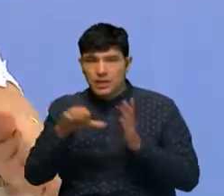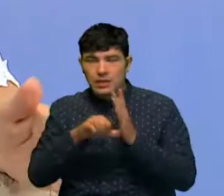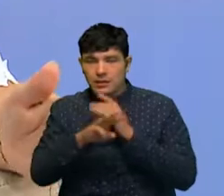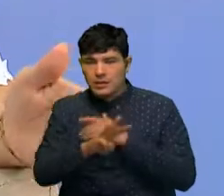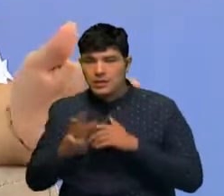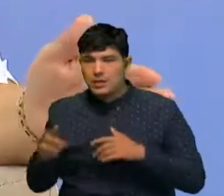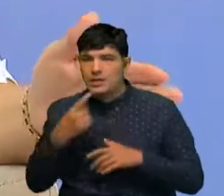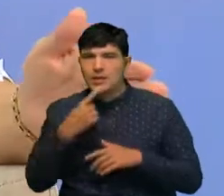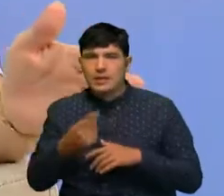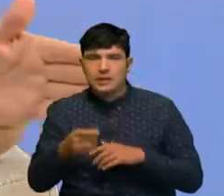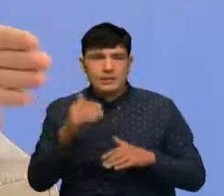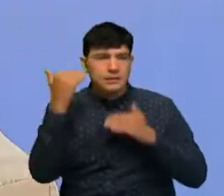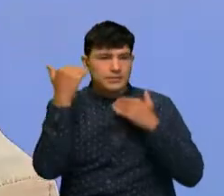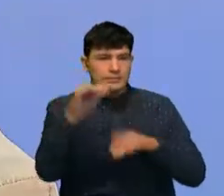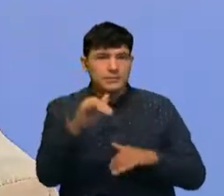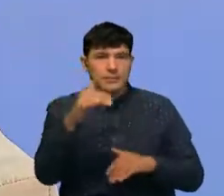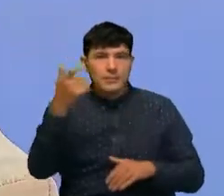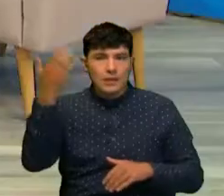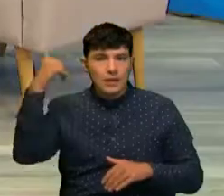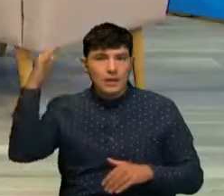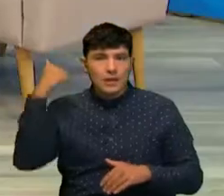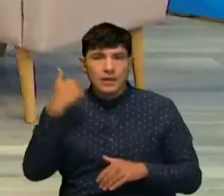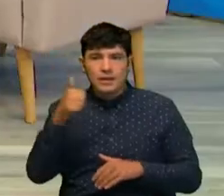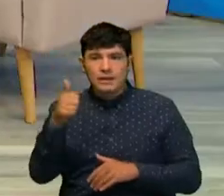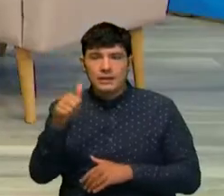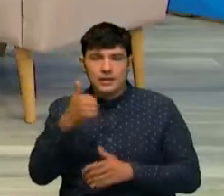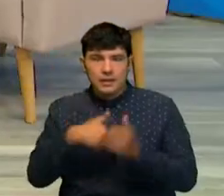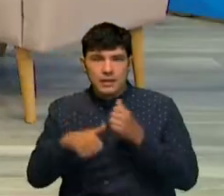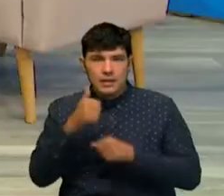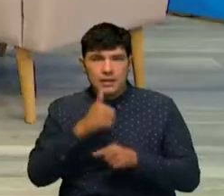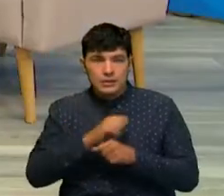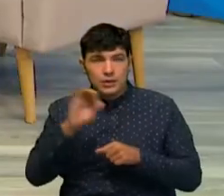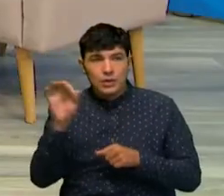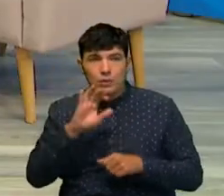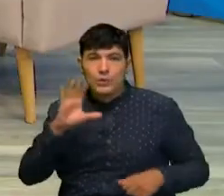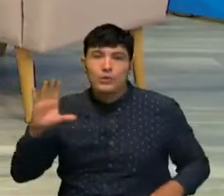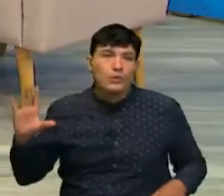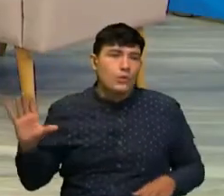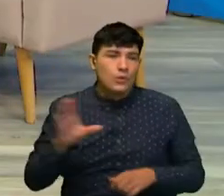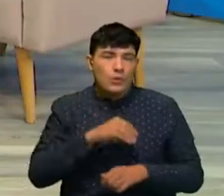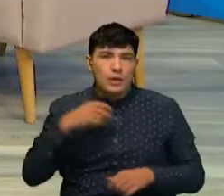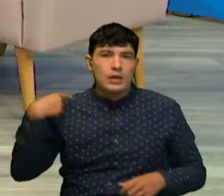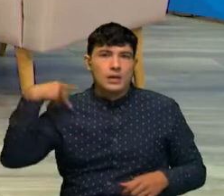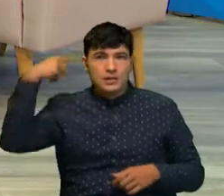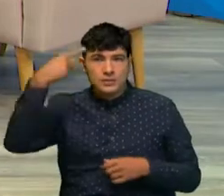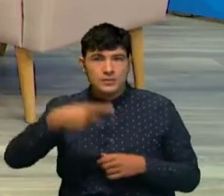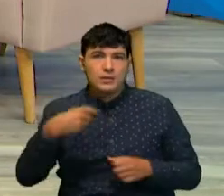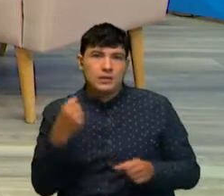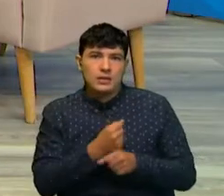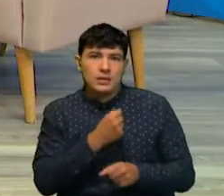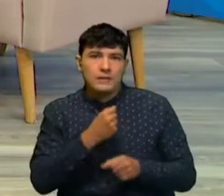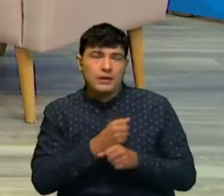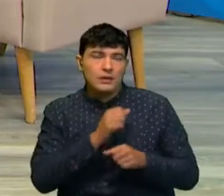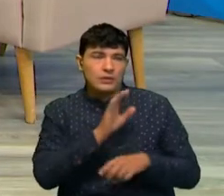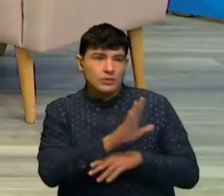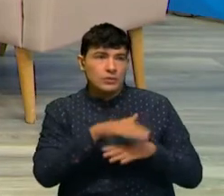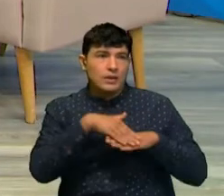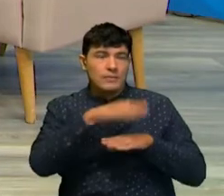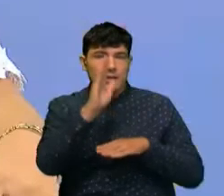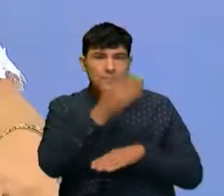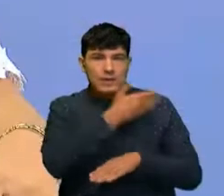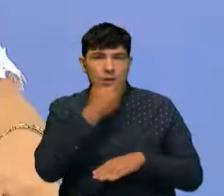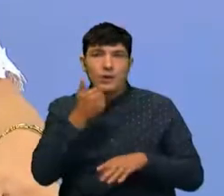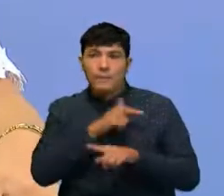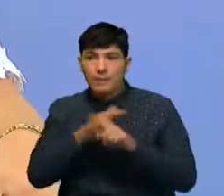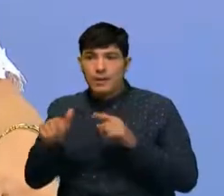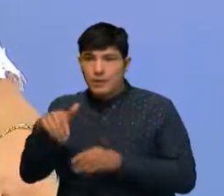pensionará con el promedio de los últimos 10 años o con toda la historia laboral si es más favorable. Mientras que lo del régimen